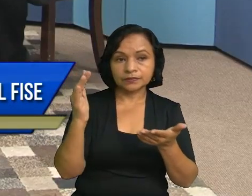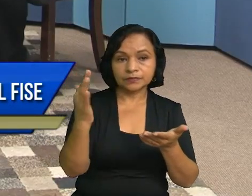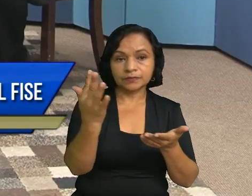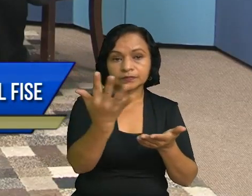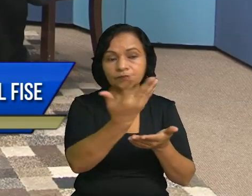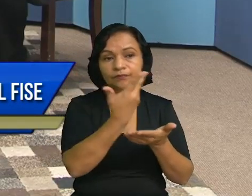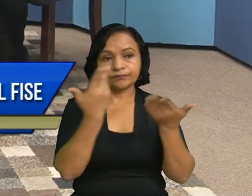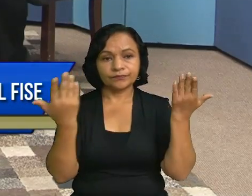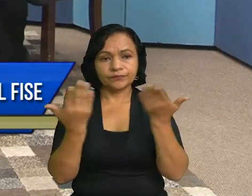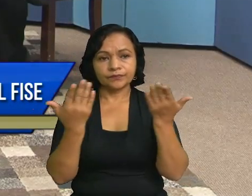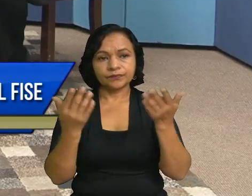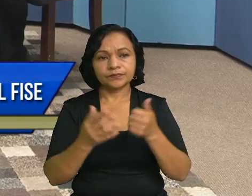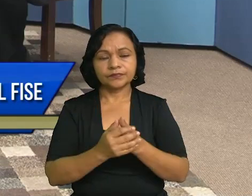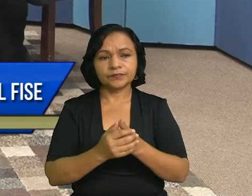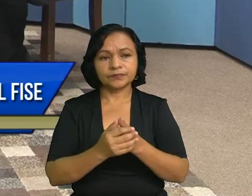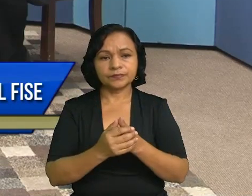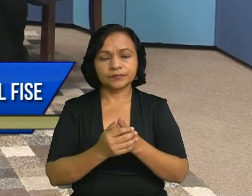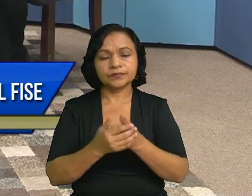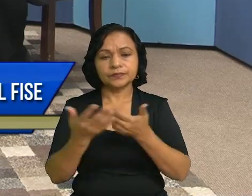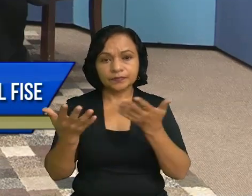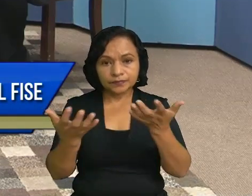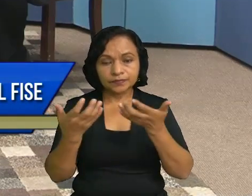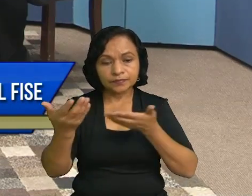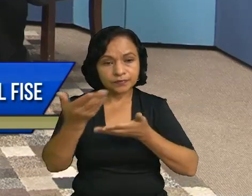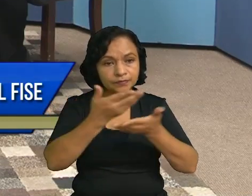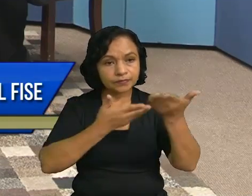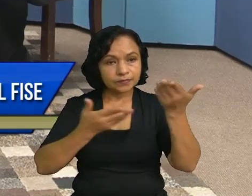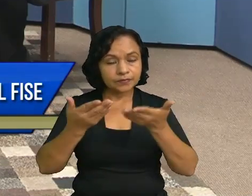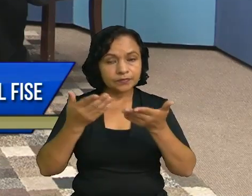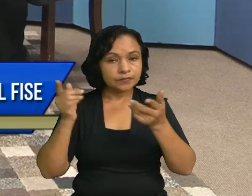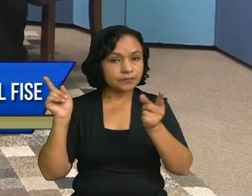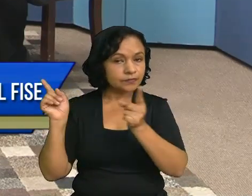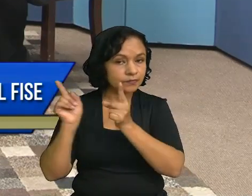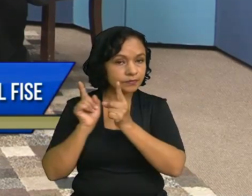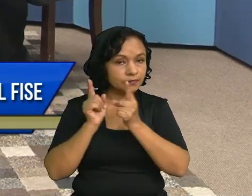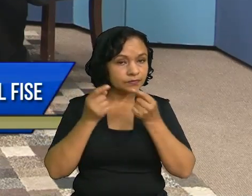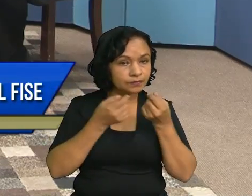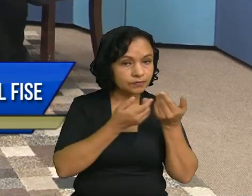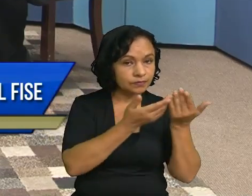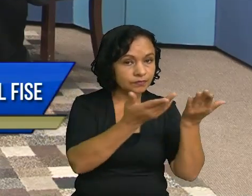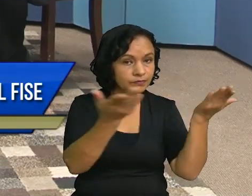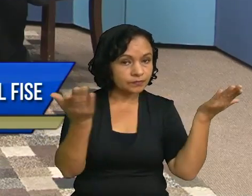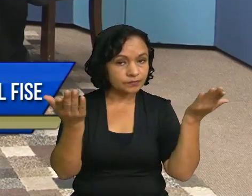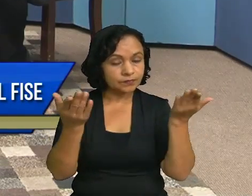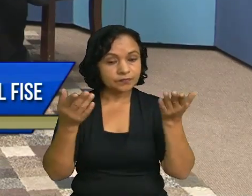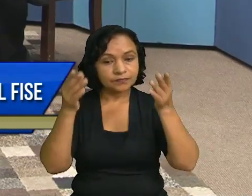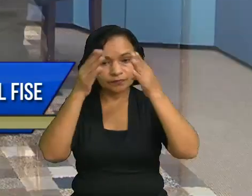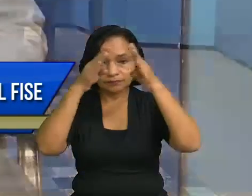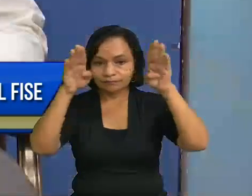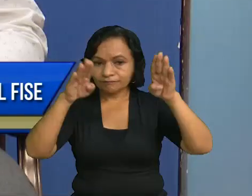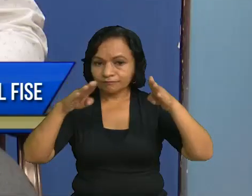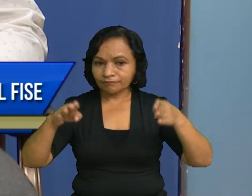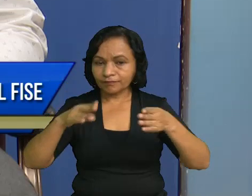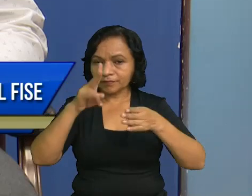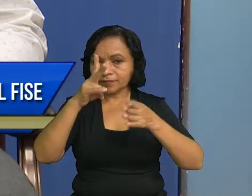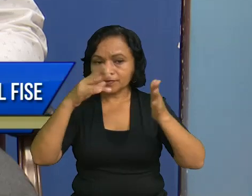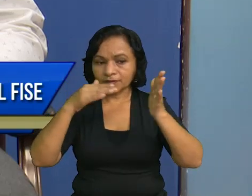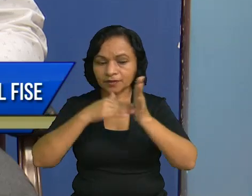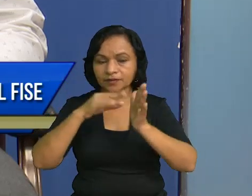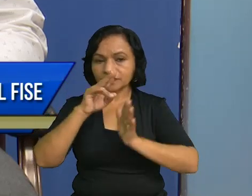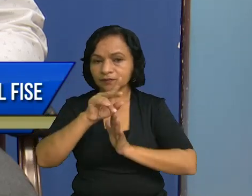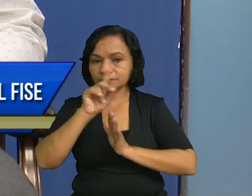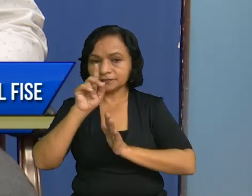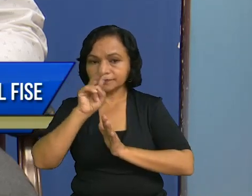que implica dos compañeros y usted quisiera compartir con nuestra audiencia un mensaje pues en las vísperas navideñas sabemos que 2021 ha implicado